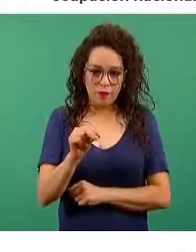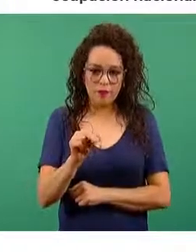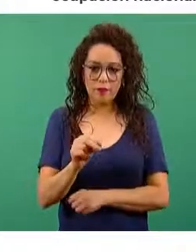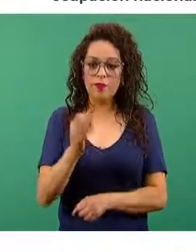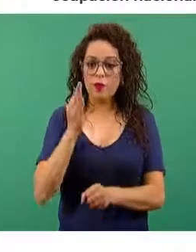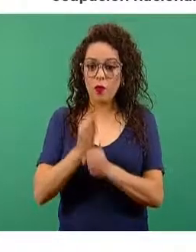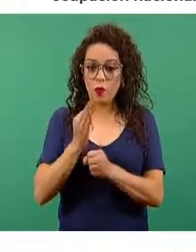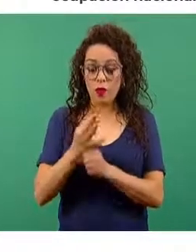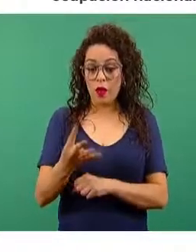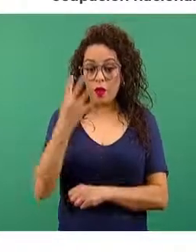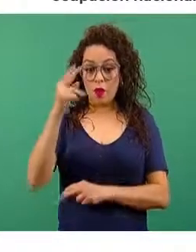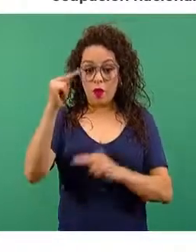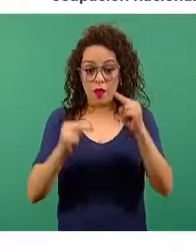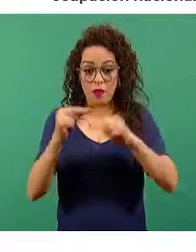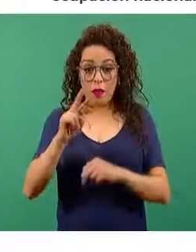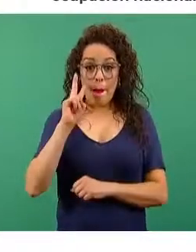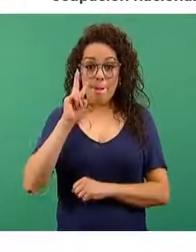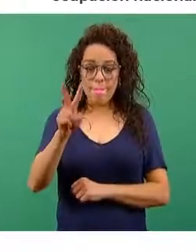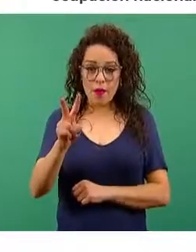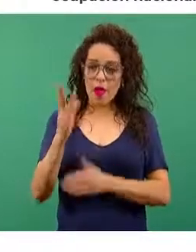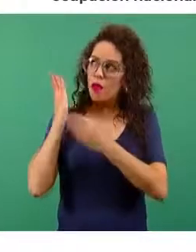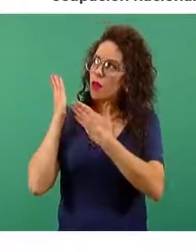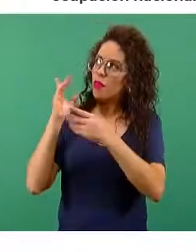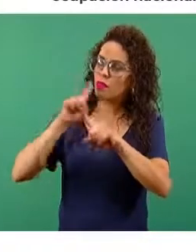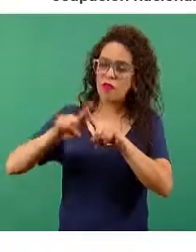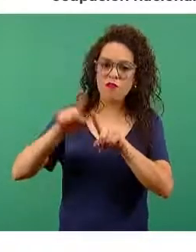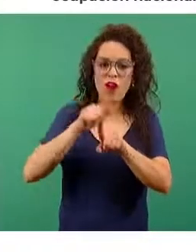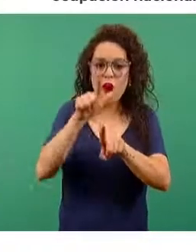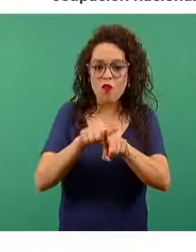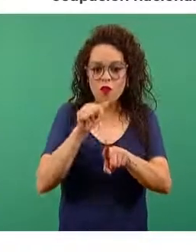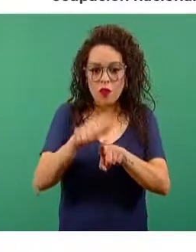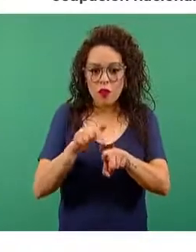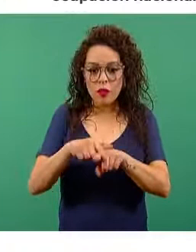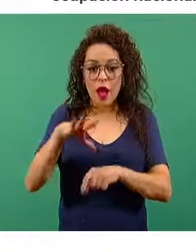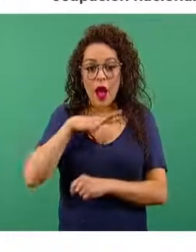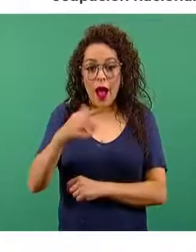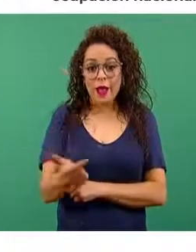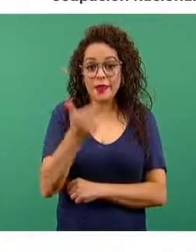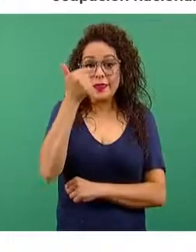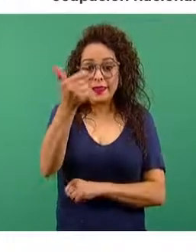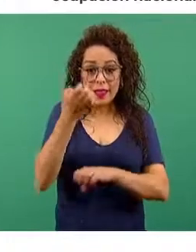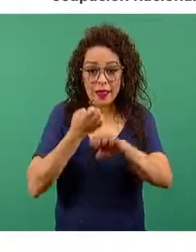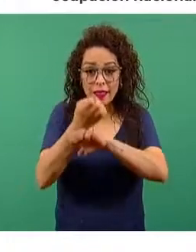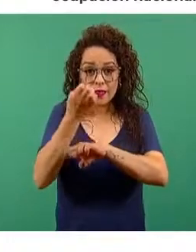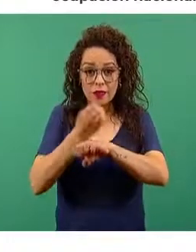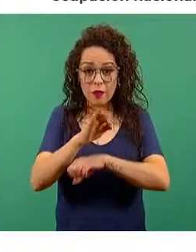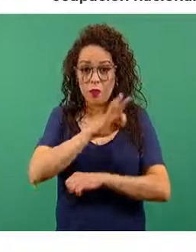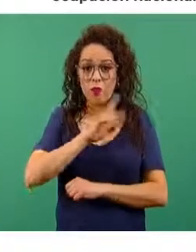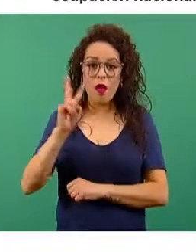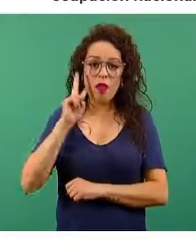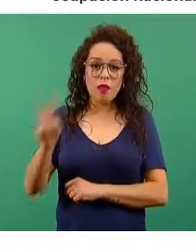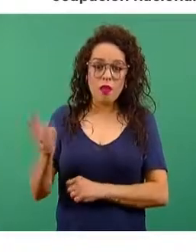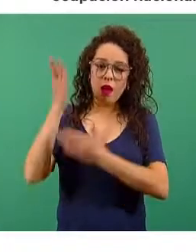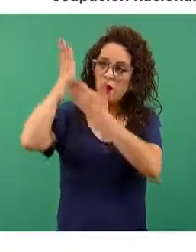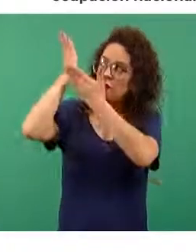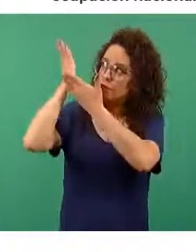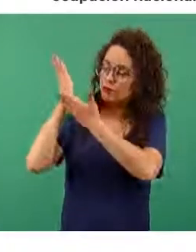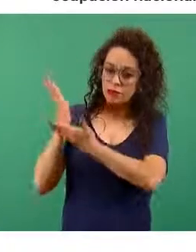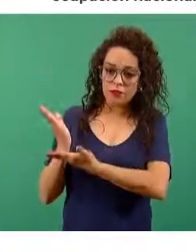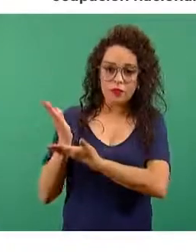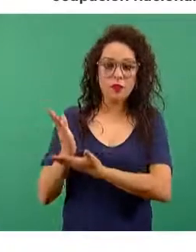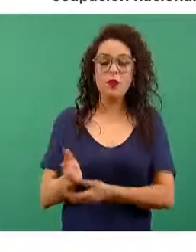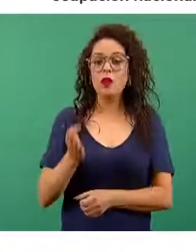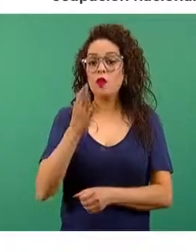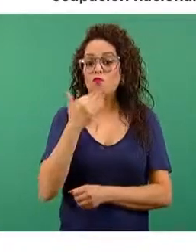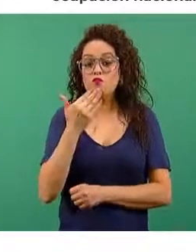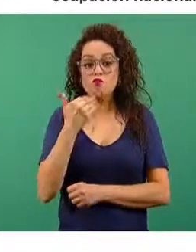se observarían aquí en diferentes colores. Aquí hay 7 entidades federativas, ya no hay ninguna entidad